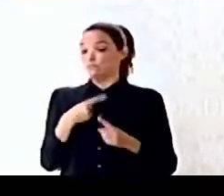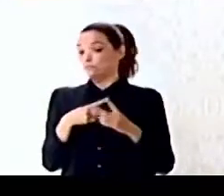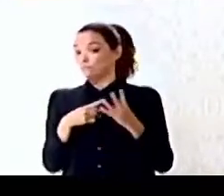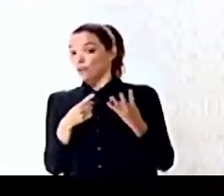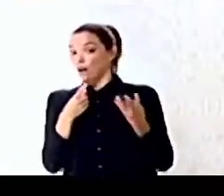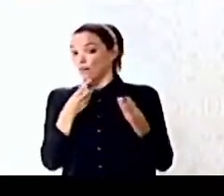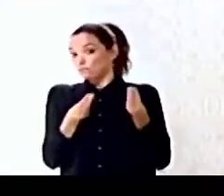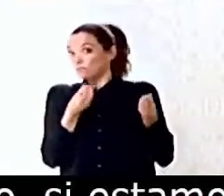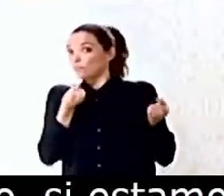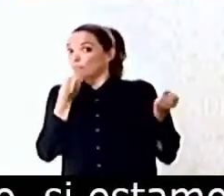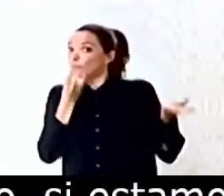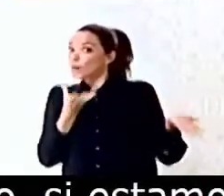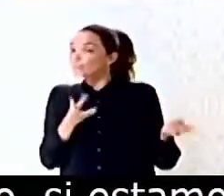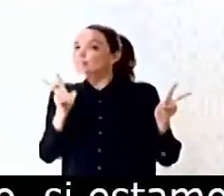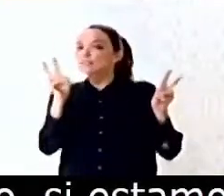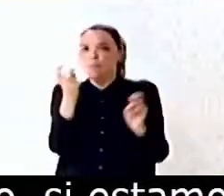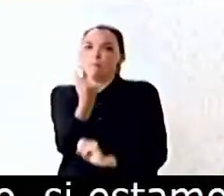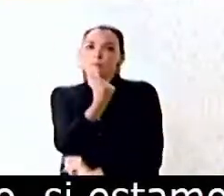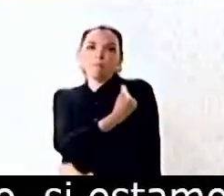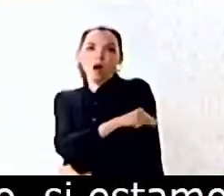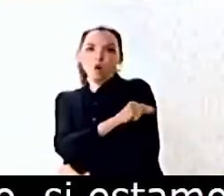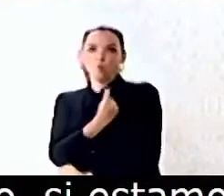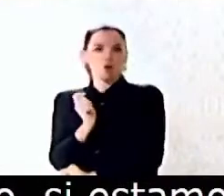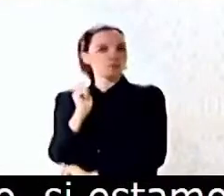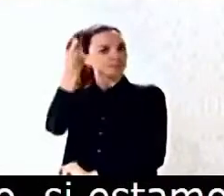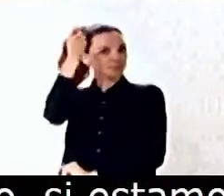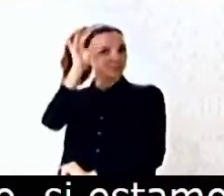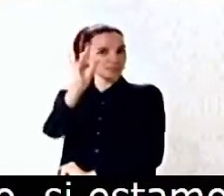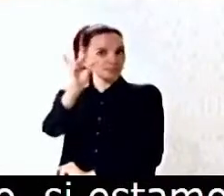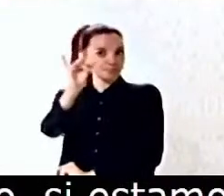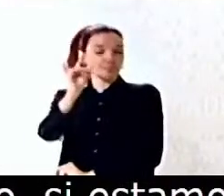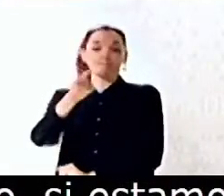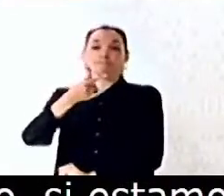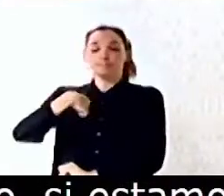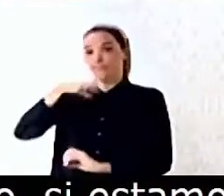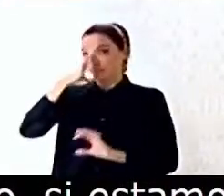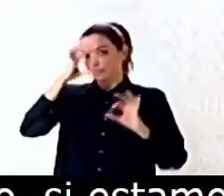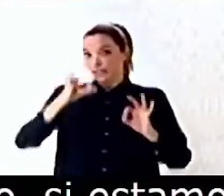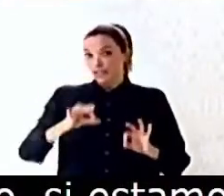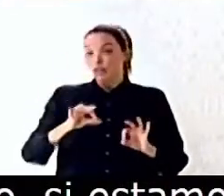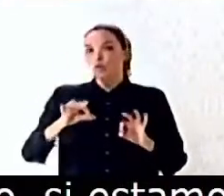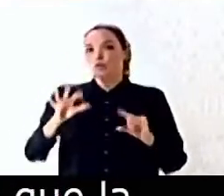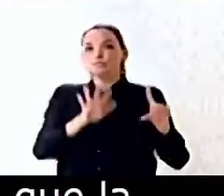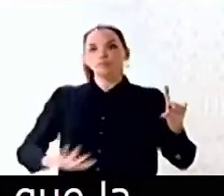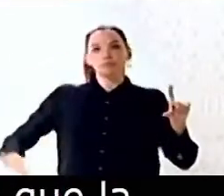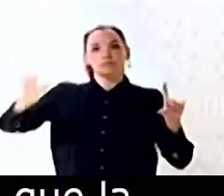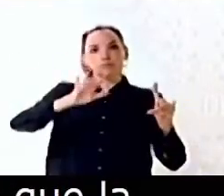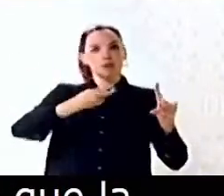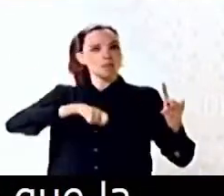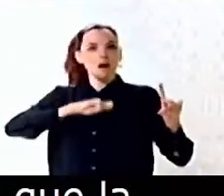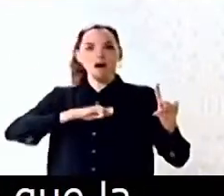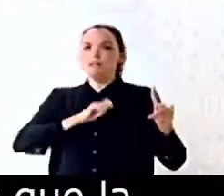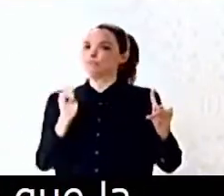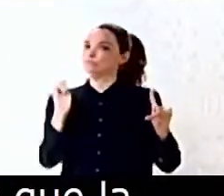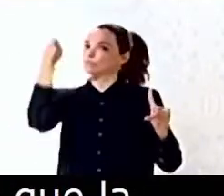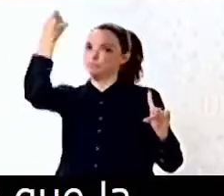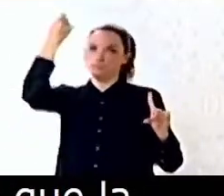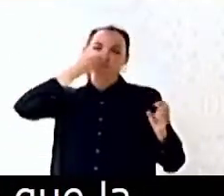bien es la vacunación, ¿no? Yo creo que la vacunación en todo el país es un programa de